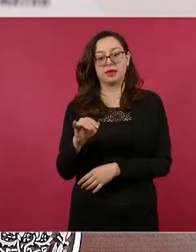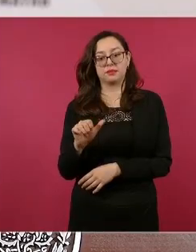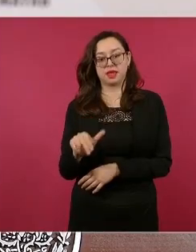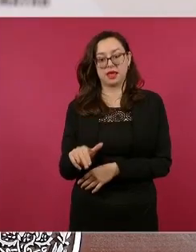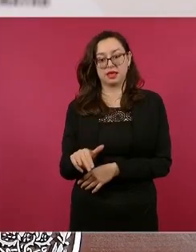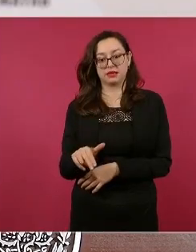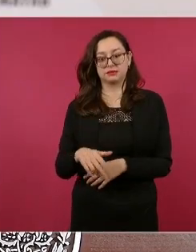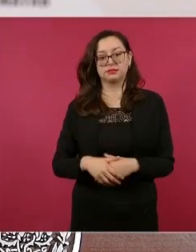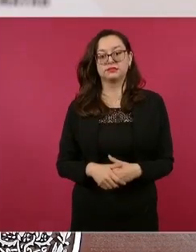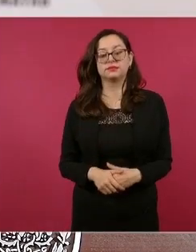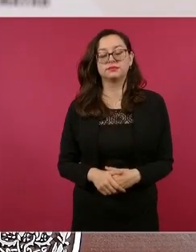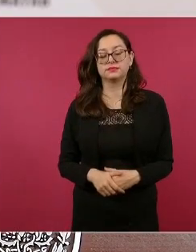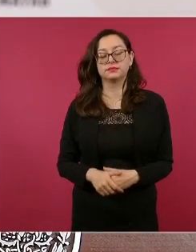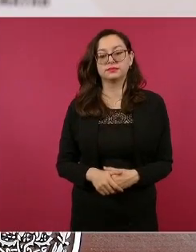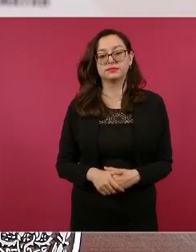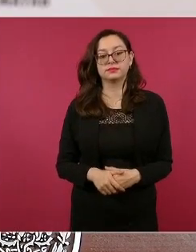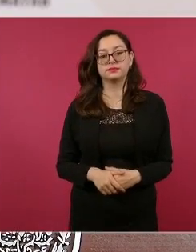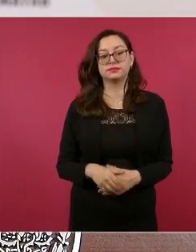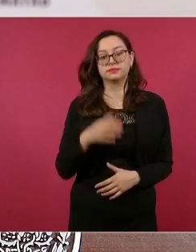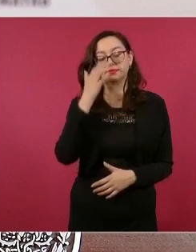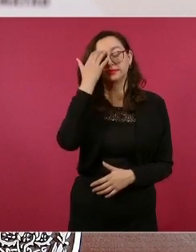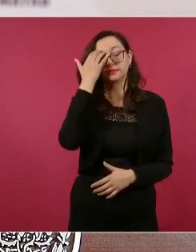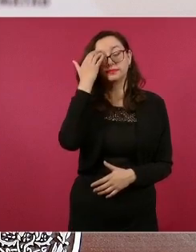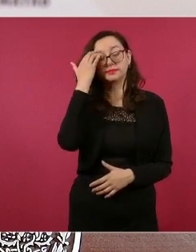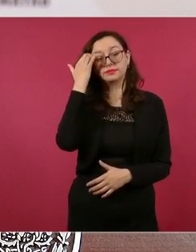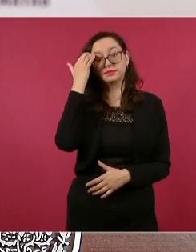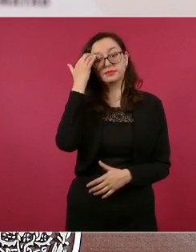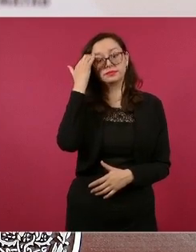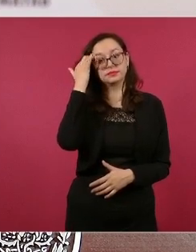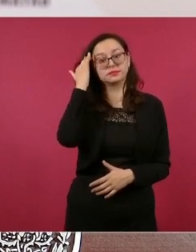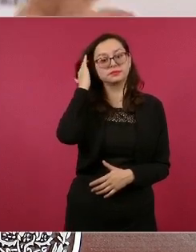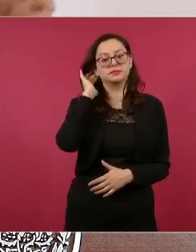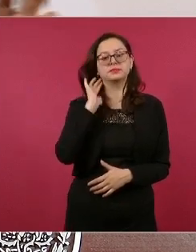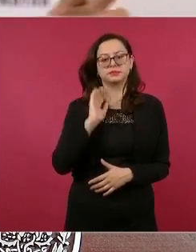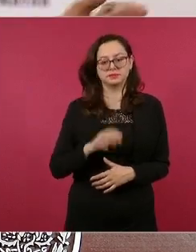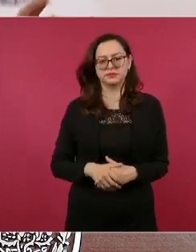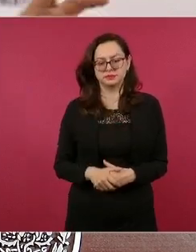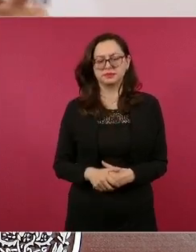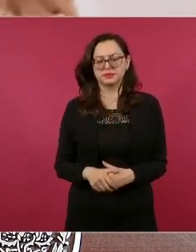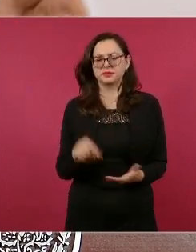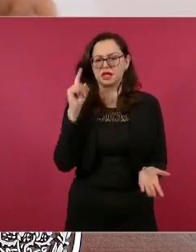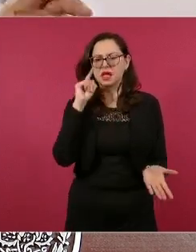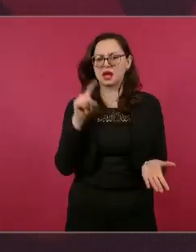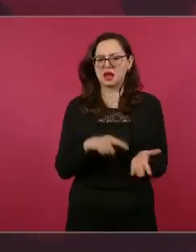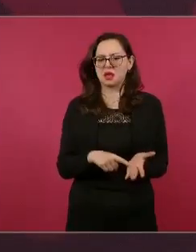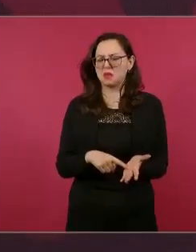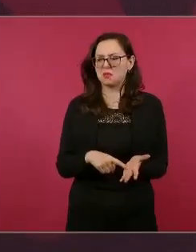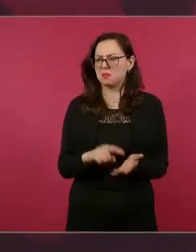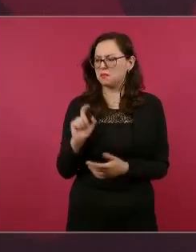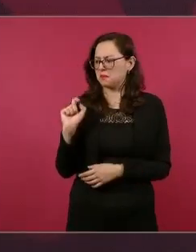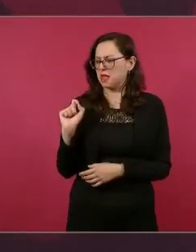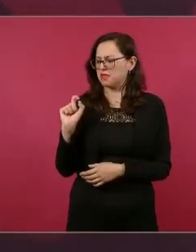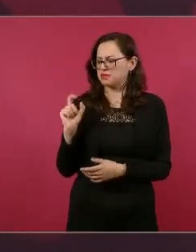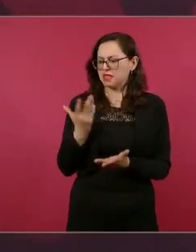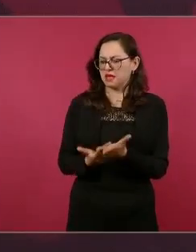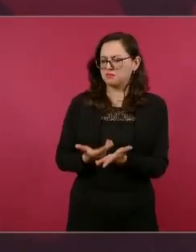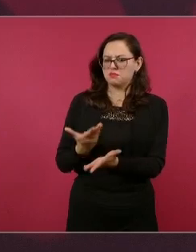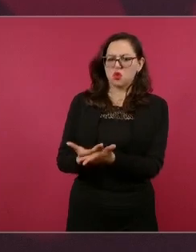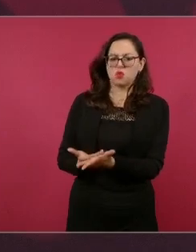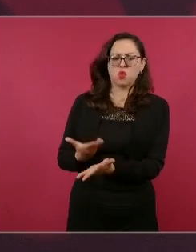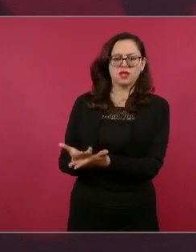son creo que 20 iniciativas, ¿no? Sí, me refería a esta del Poder Judicial porque esa es la